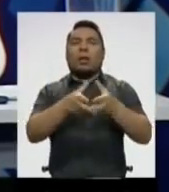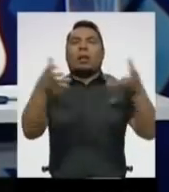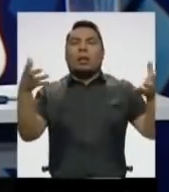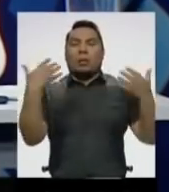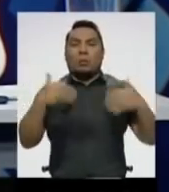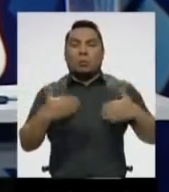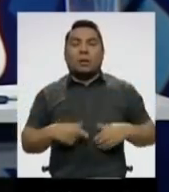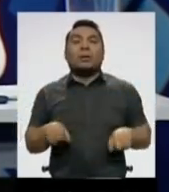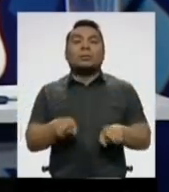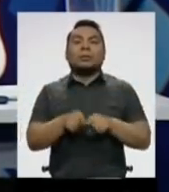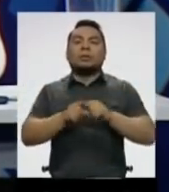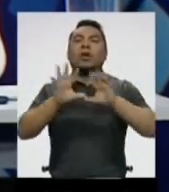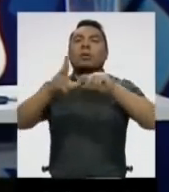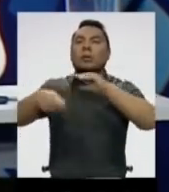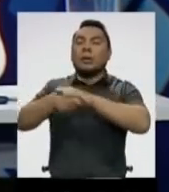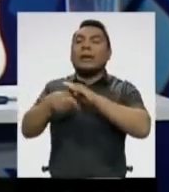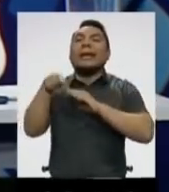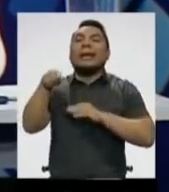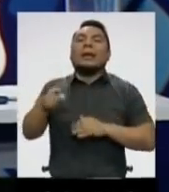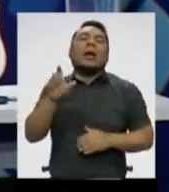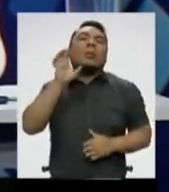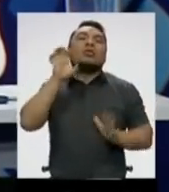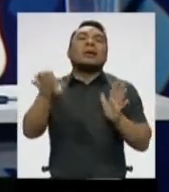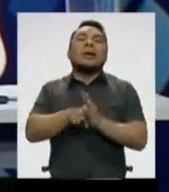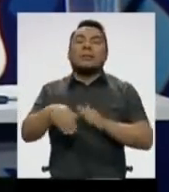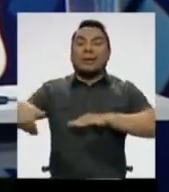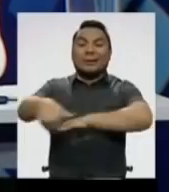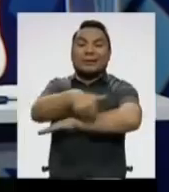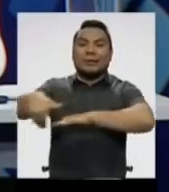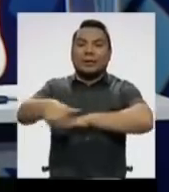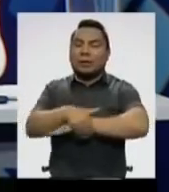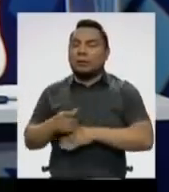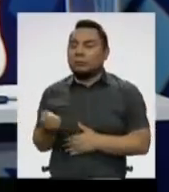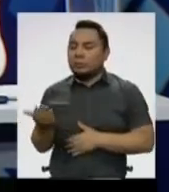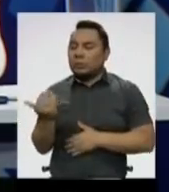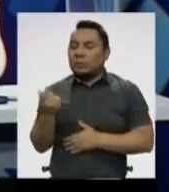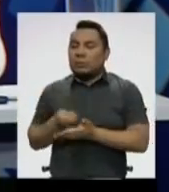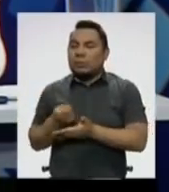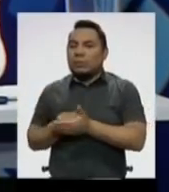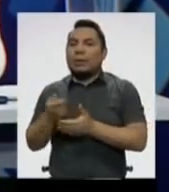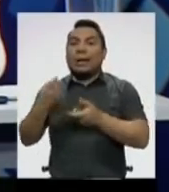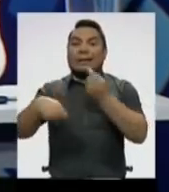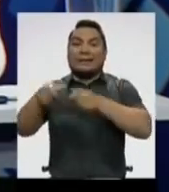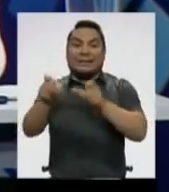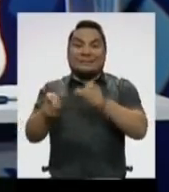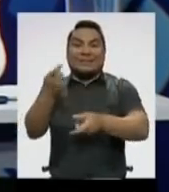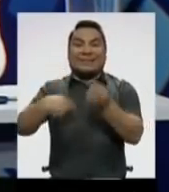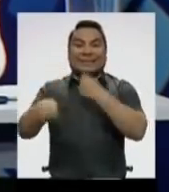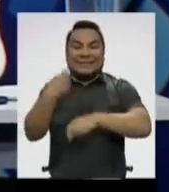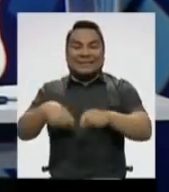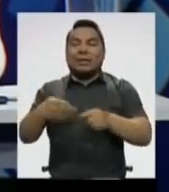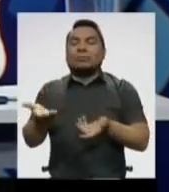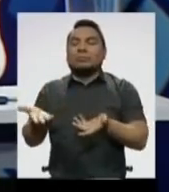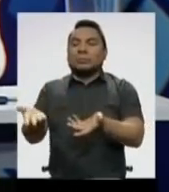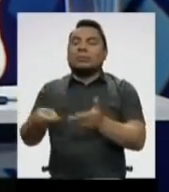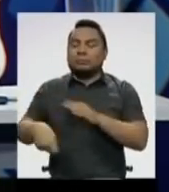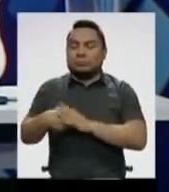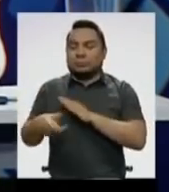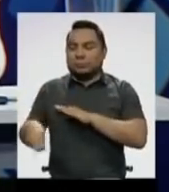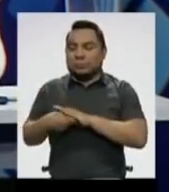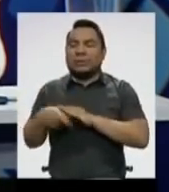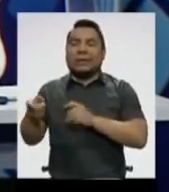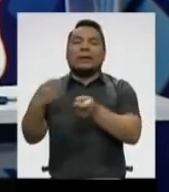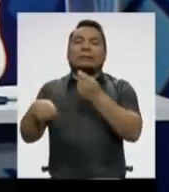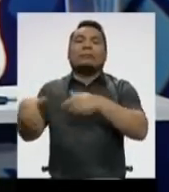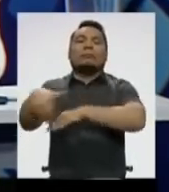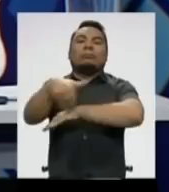casos. Corrupción informal, lo que se cobra por el uso de la vía pública para que ambulantes u otros trabajadores ocupen la vía pública. ¿Qué